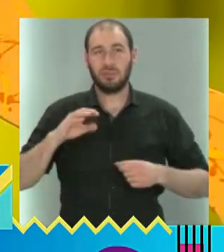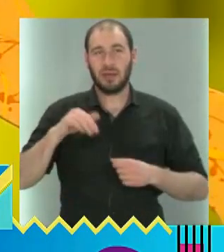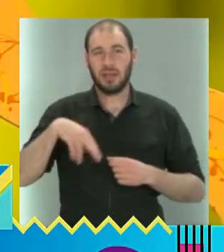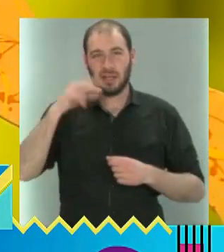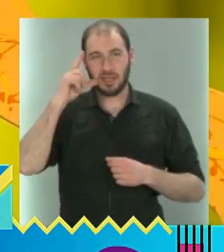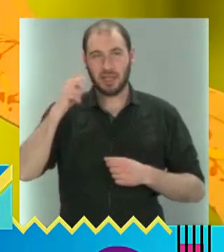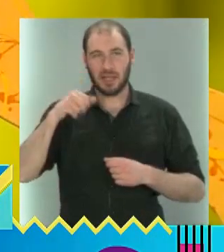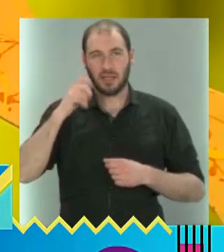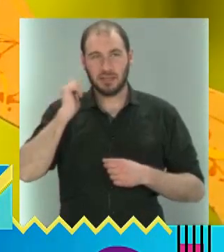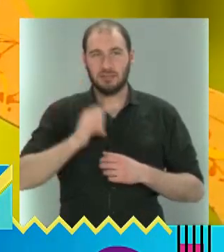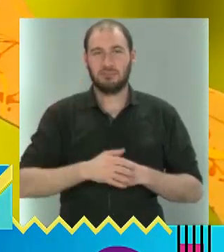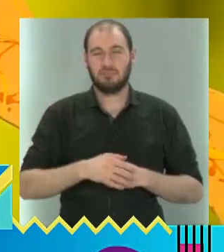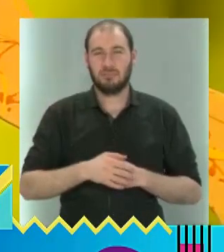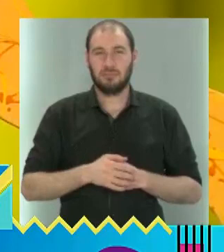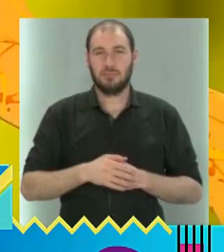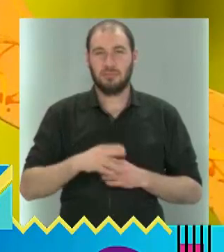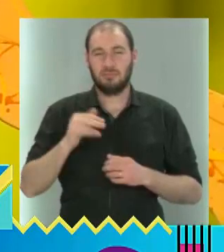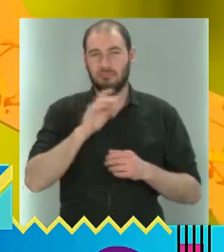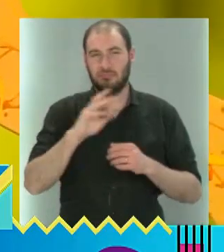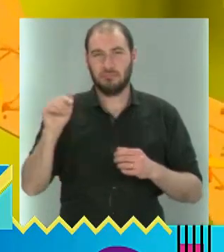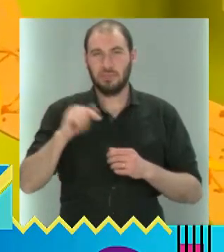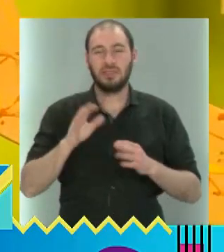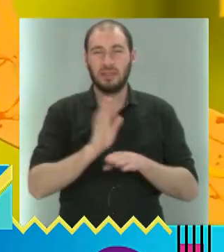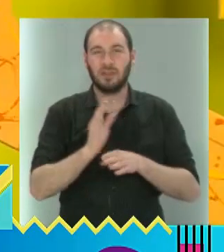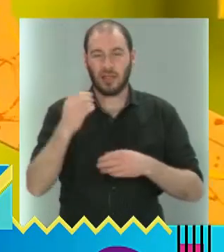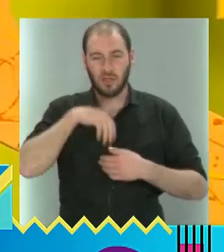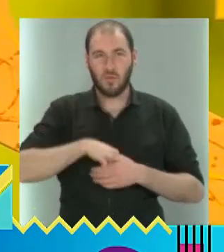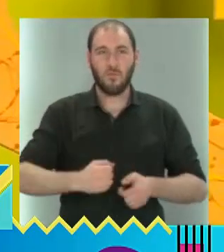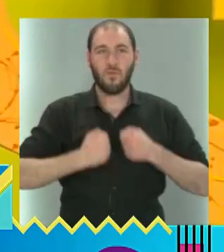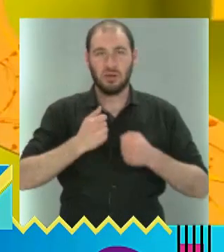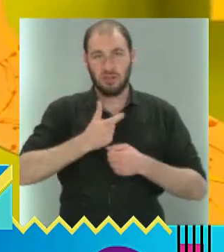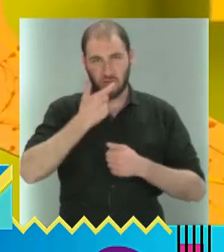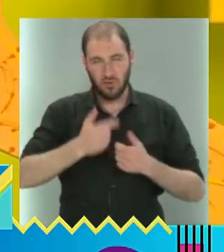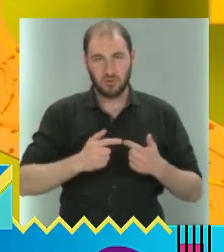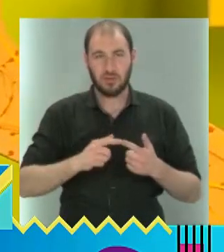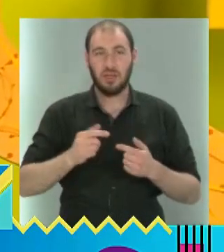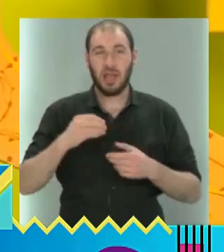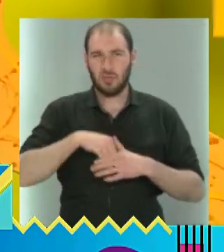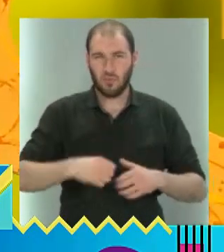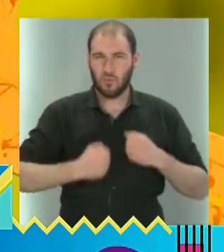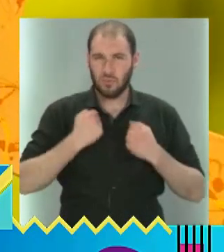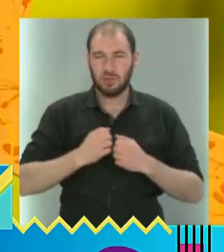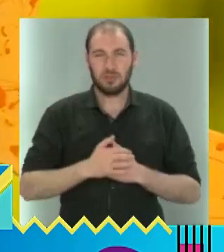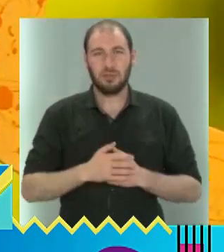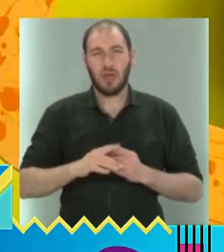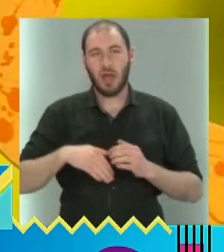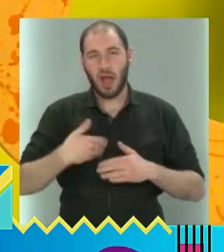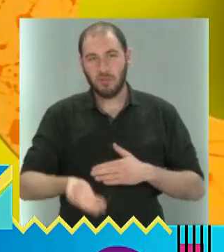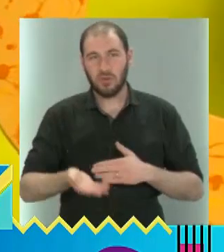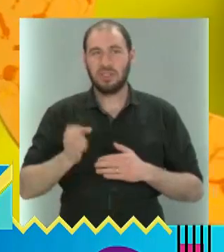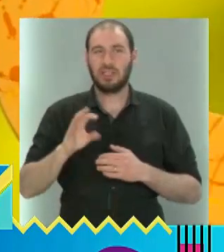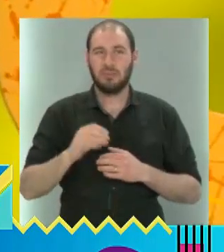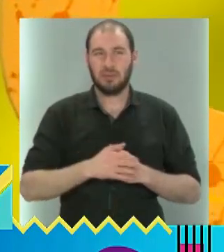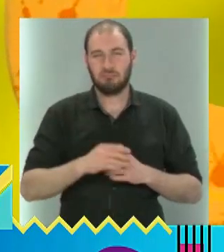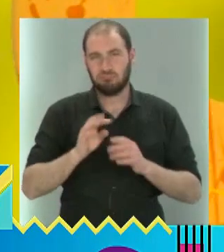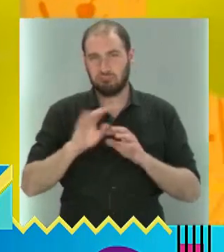Nekang Weyu. Nekang significa interior fuerte, que es el color rojo. Interior fuerte. Y lo de afuera se llama